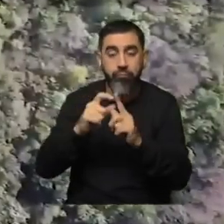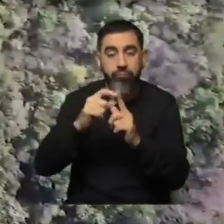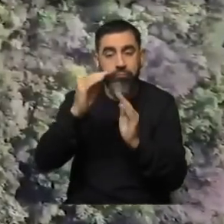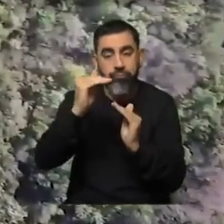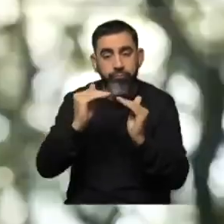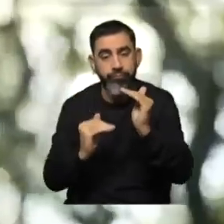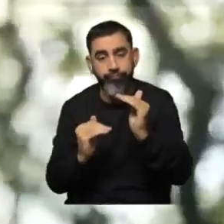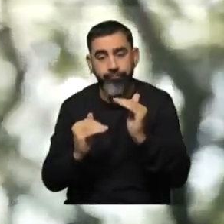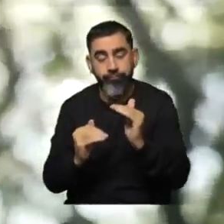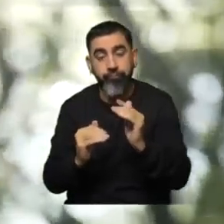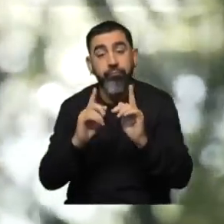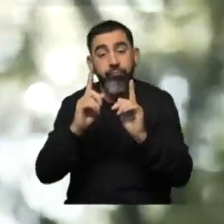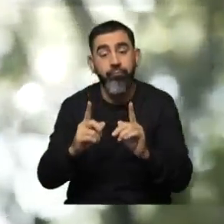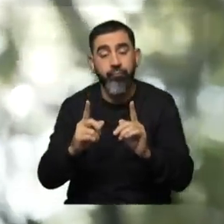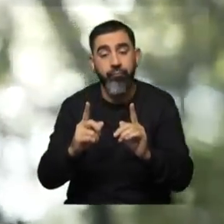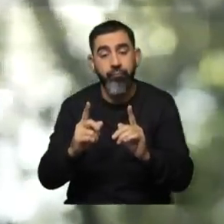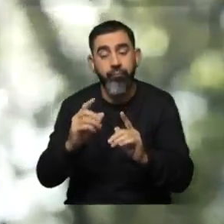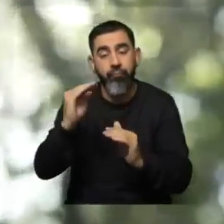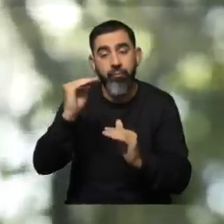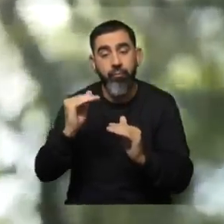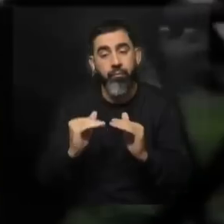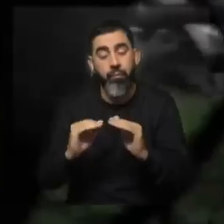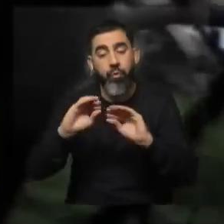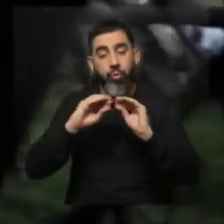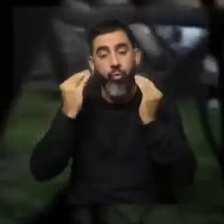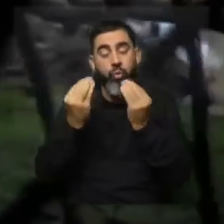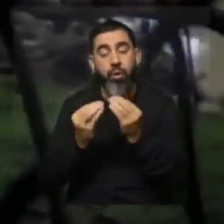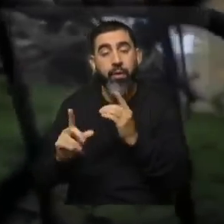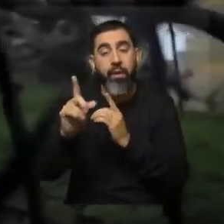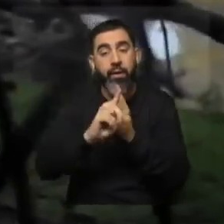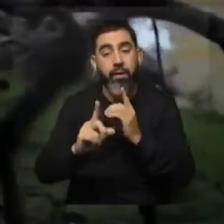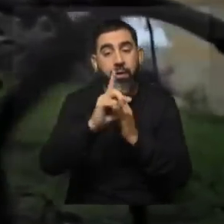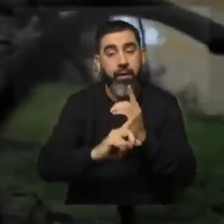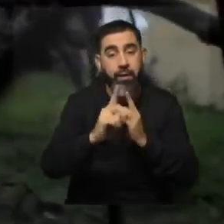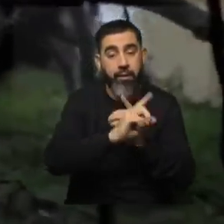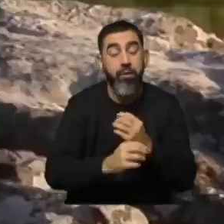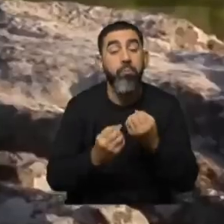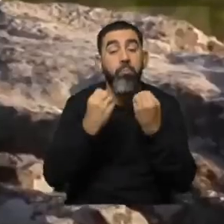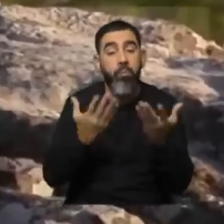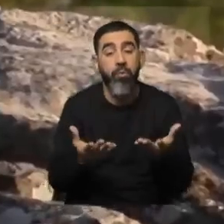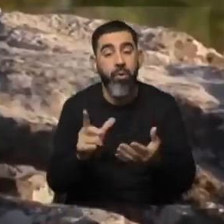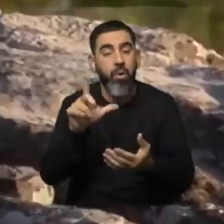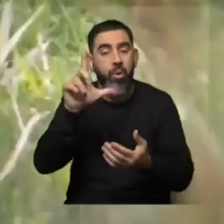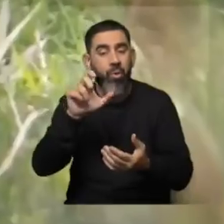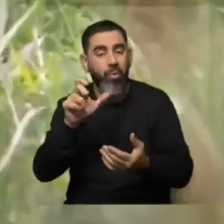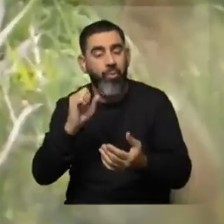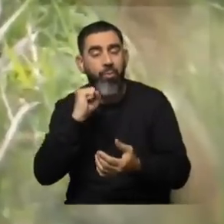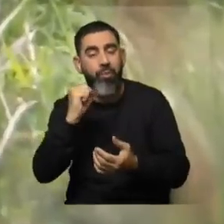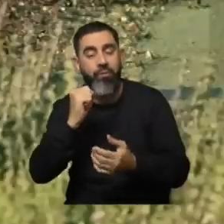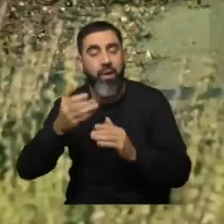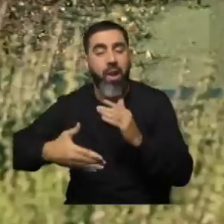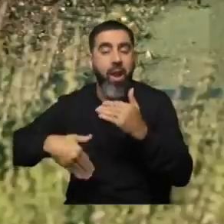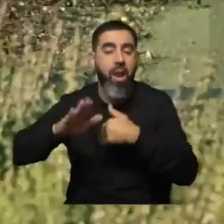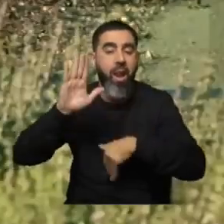bajo y a su vez con una disminución de la cantidad clientes que están viniendo porque obviamente Por obvias razones la mayoría